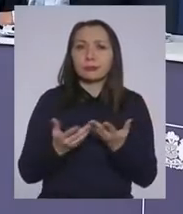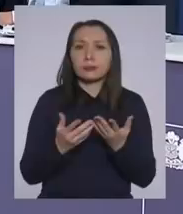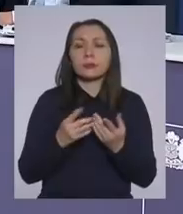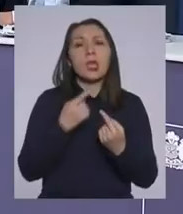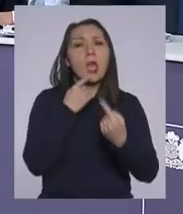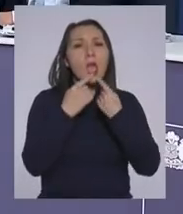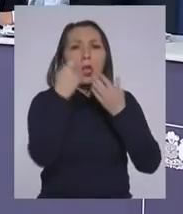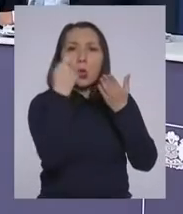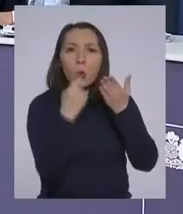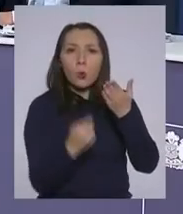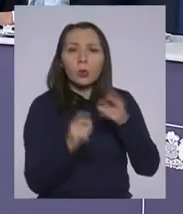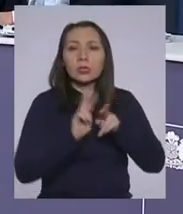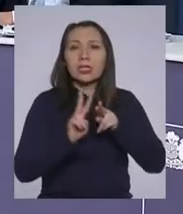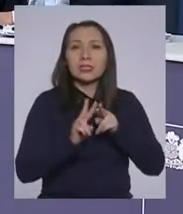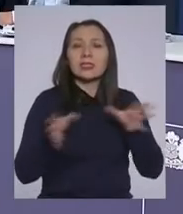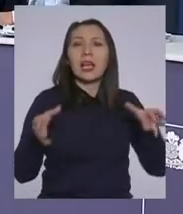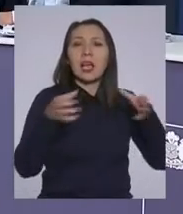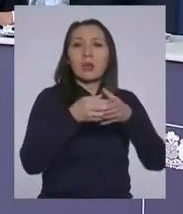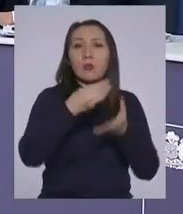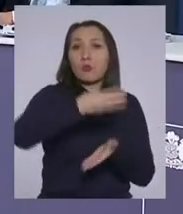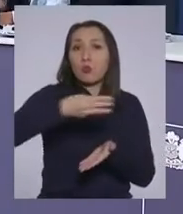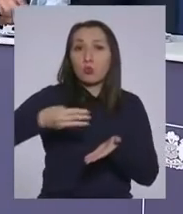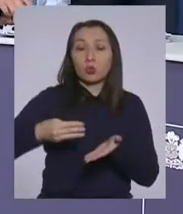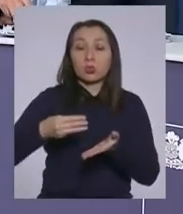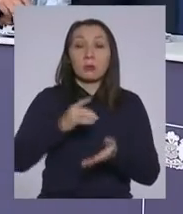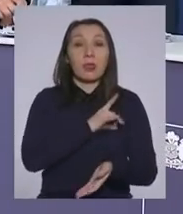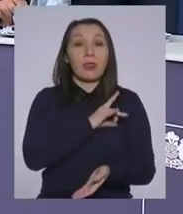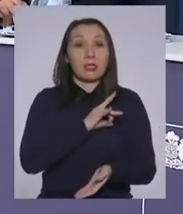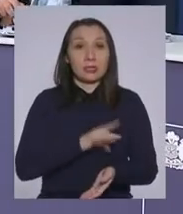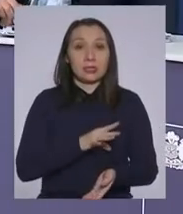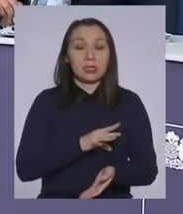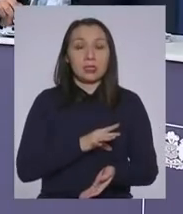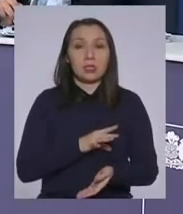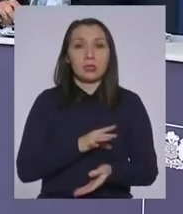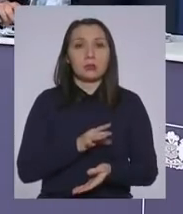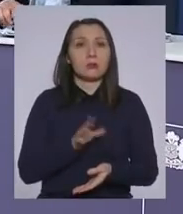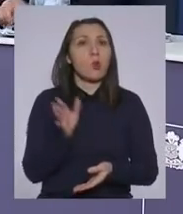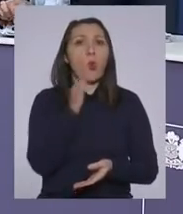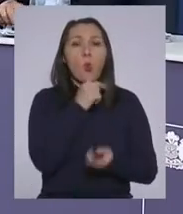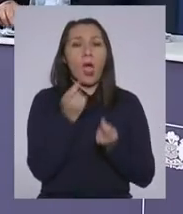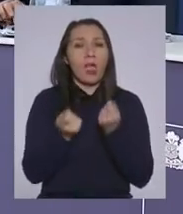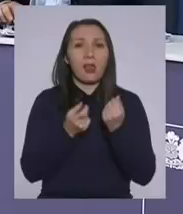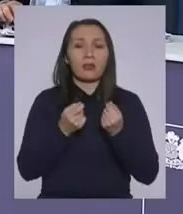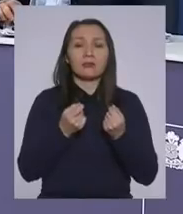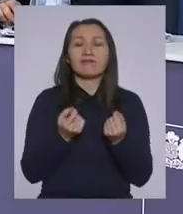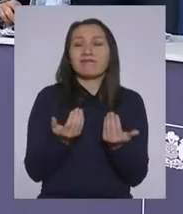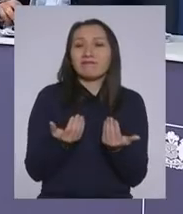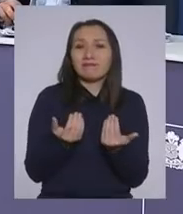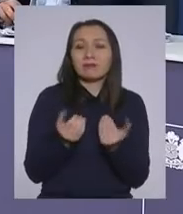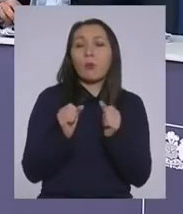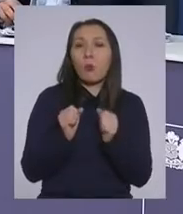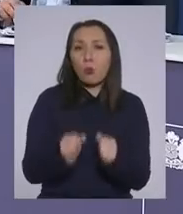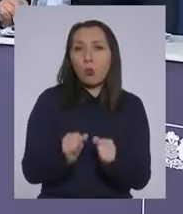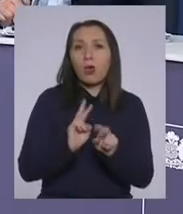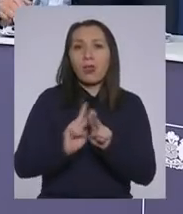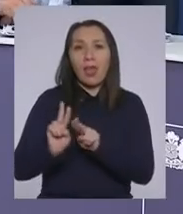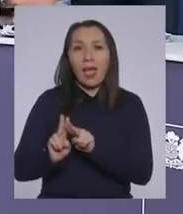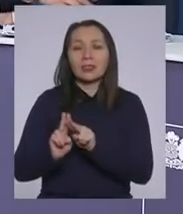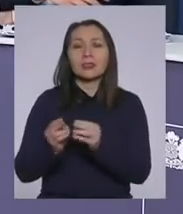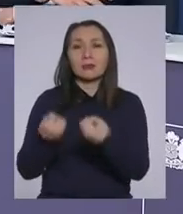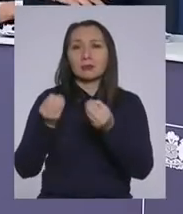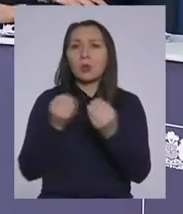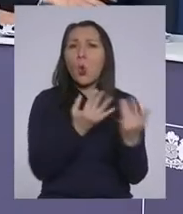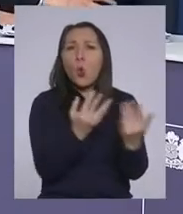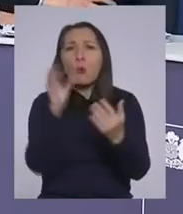una encuesta realizada por la Asociación de Municipalidades de Chile, no tienen los recursos necesarios para poder hacer